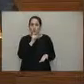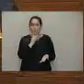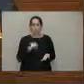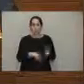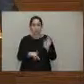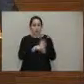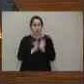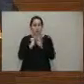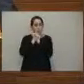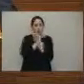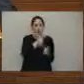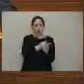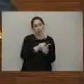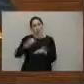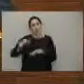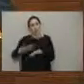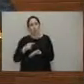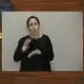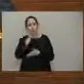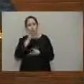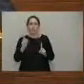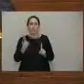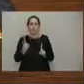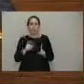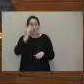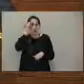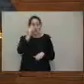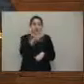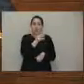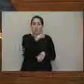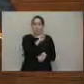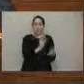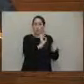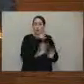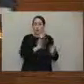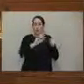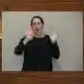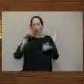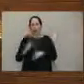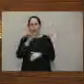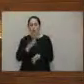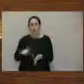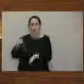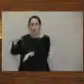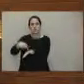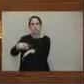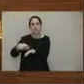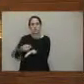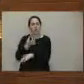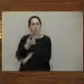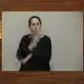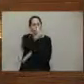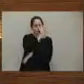dependencia y no al contrato de hospedaje, no estaban generando ninguna deuda. Sin embargo, sí se les emplaza ahora a que asuman la totalidad de una